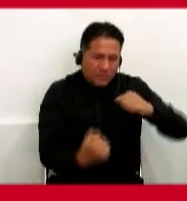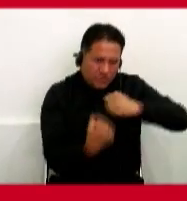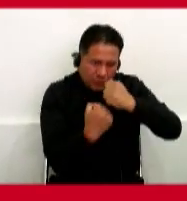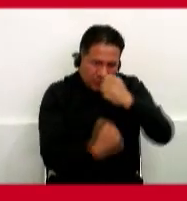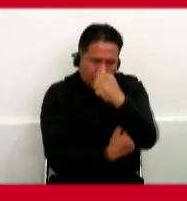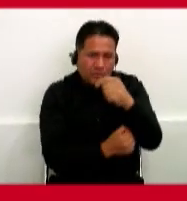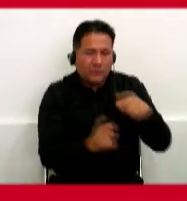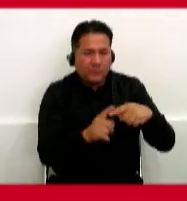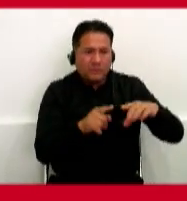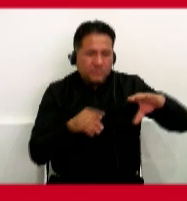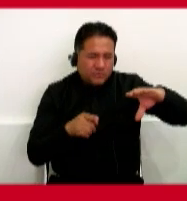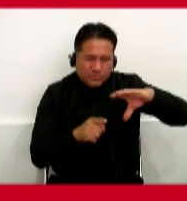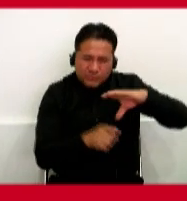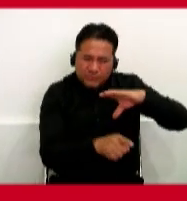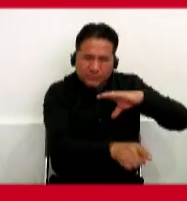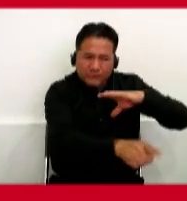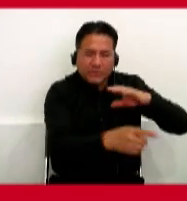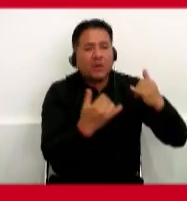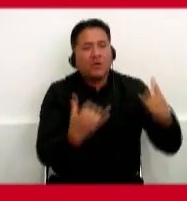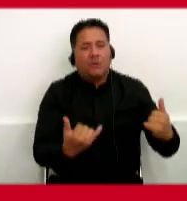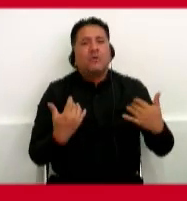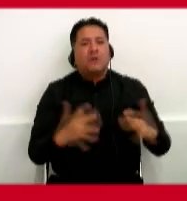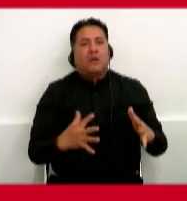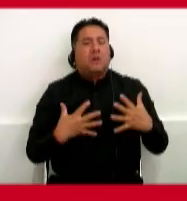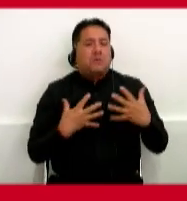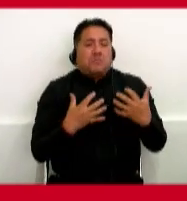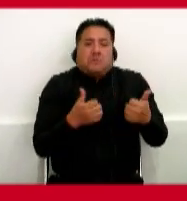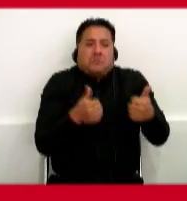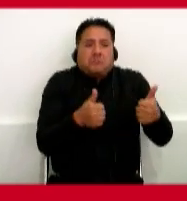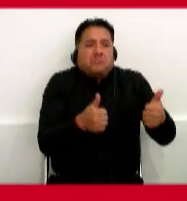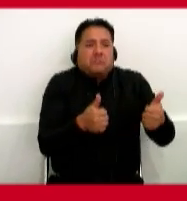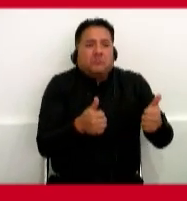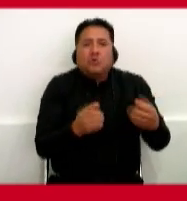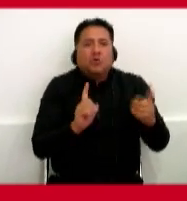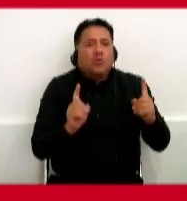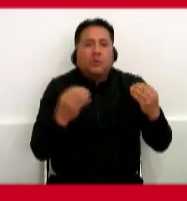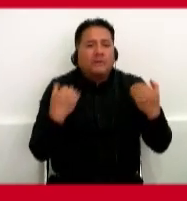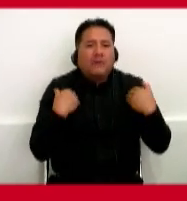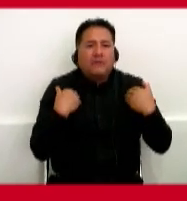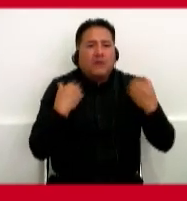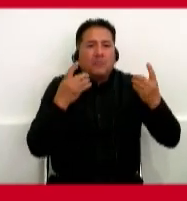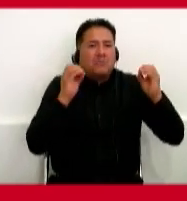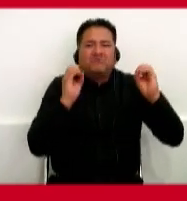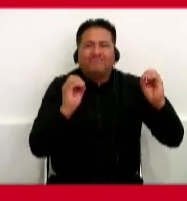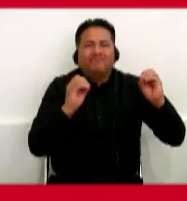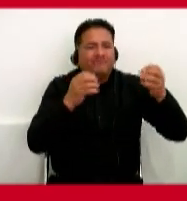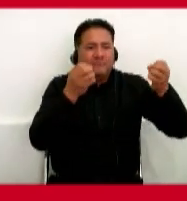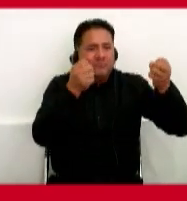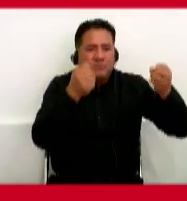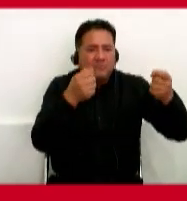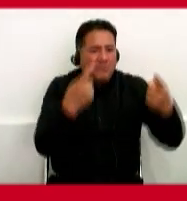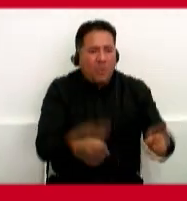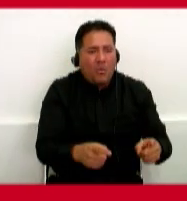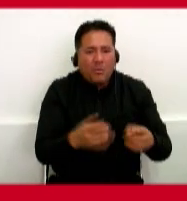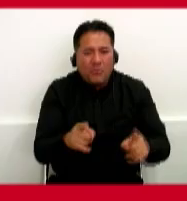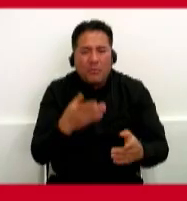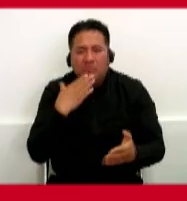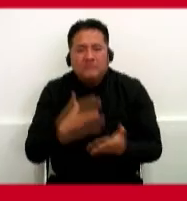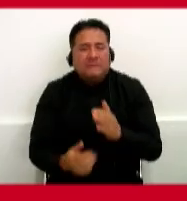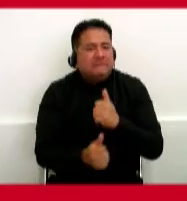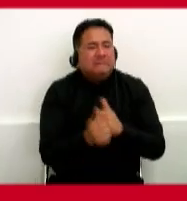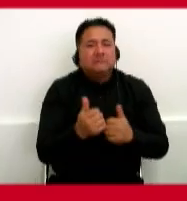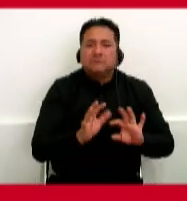o utilizando los últimos avances que tenemos a la fecha y una disciplina operativa estricta, lo que antes era un